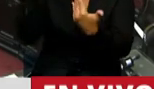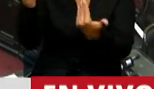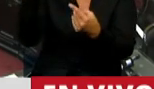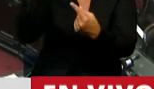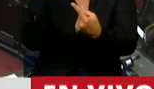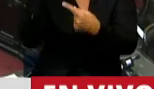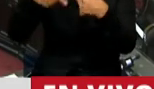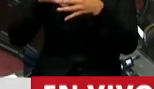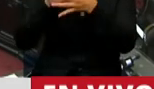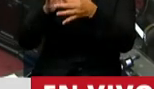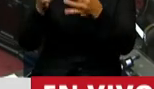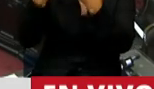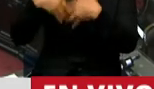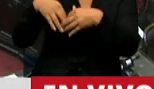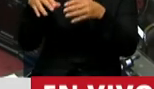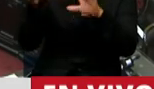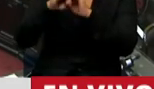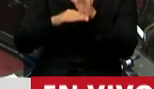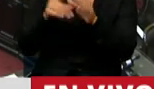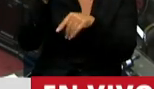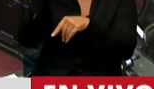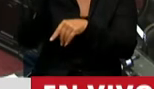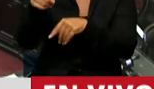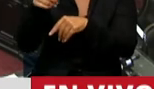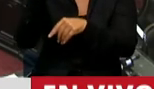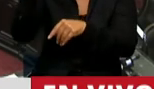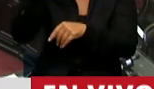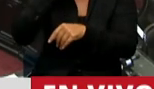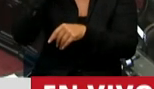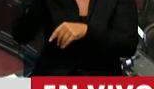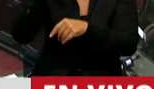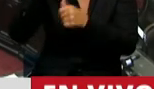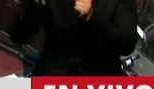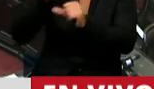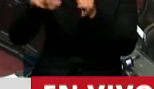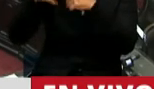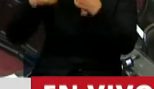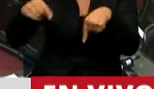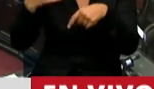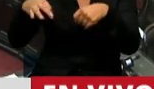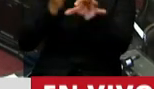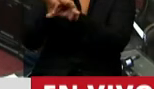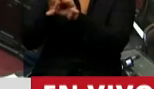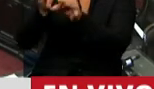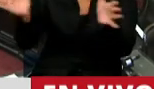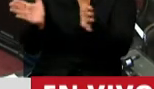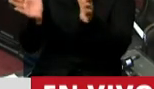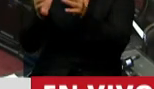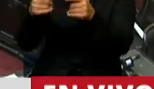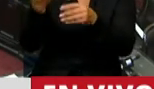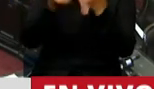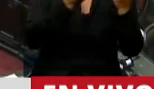con la programación, con la robótica, con la ciencia y la tecnología a lo largo de todo el sistema. Repensar también la formación